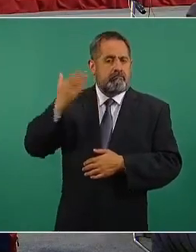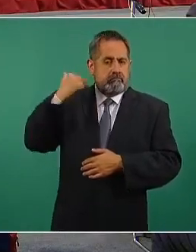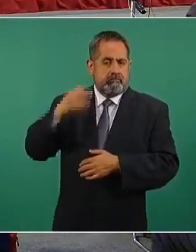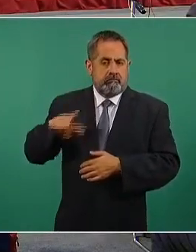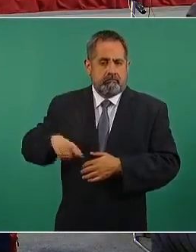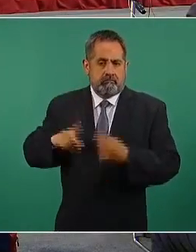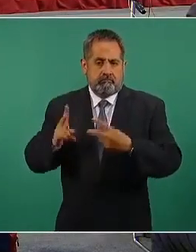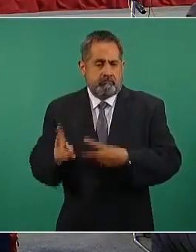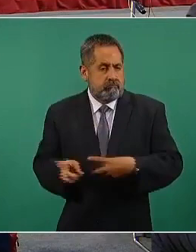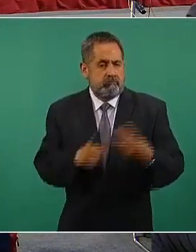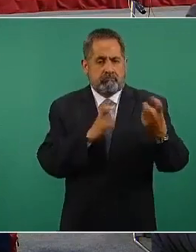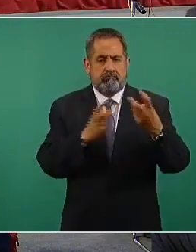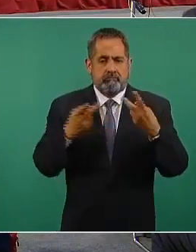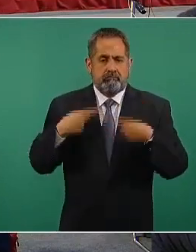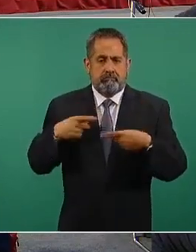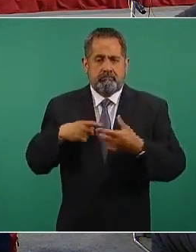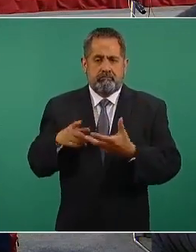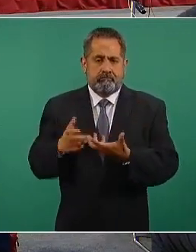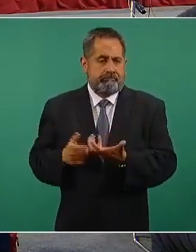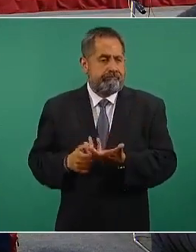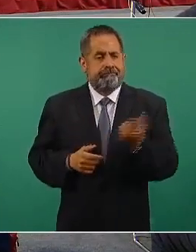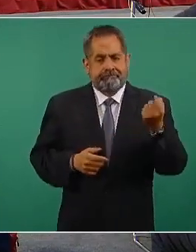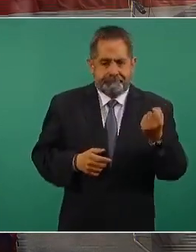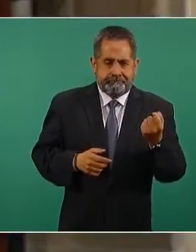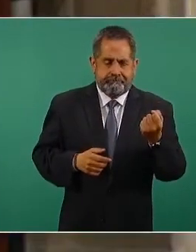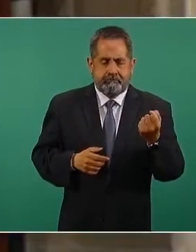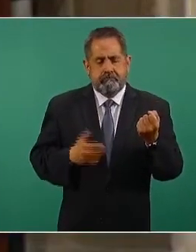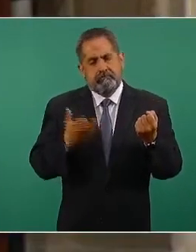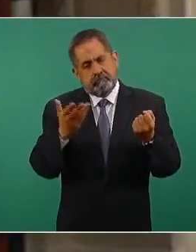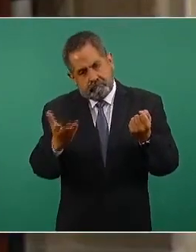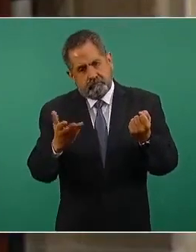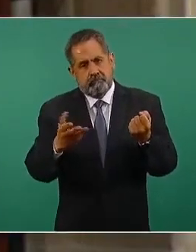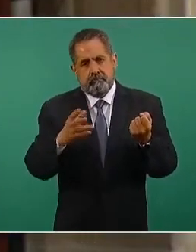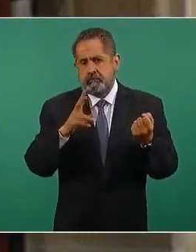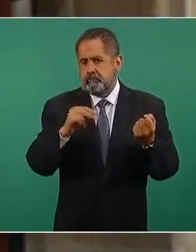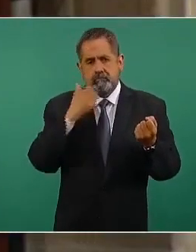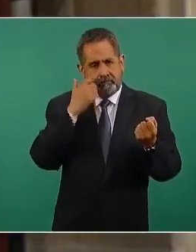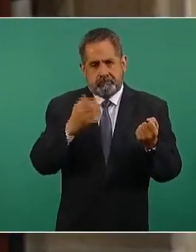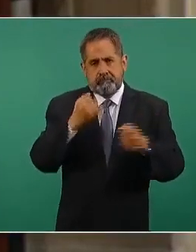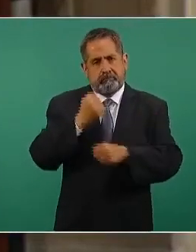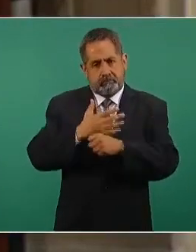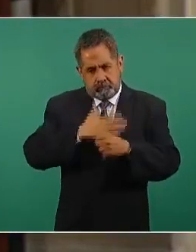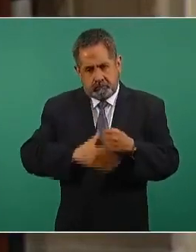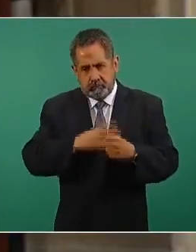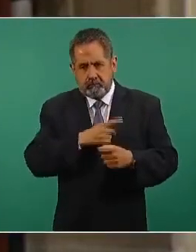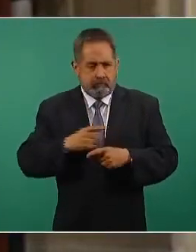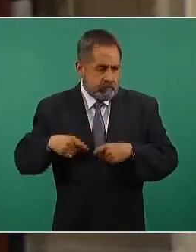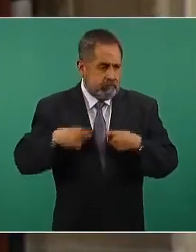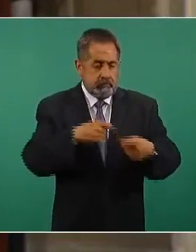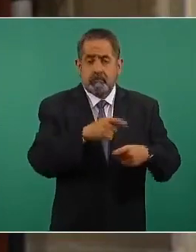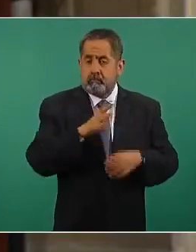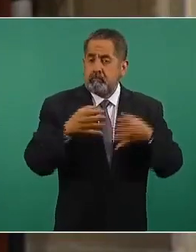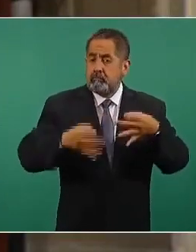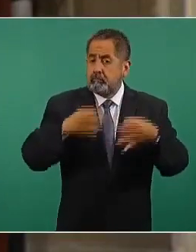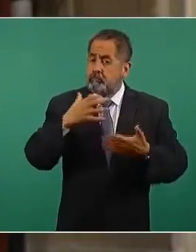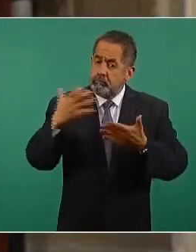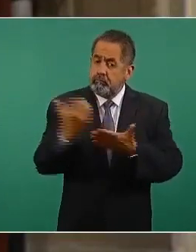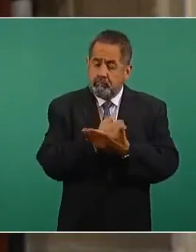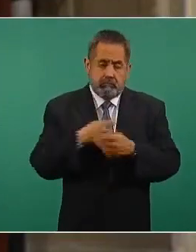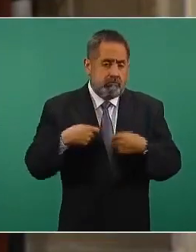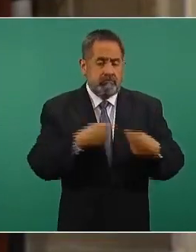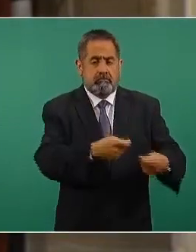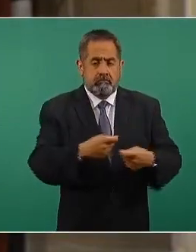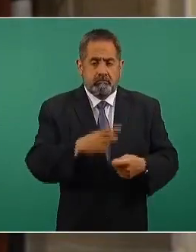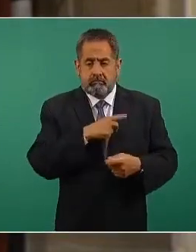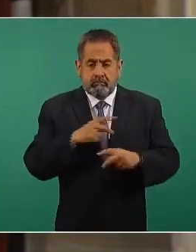los ahorros de los exbraceros, ¿no? Piden que se evite la injusticia, que se atienda el juicio que se ha ganado y que pues